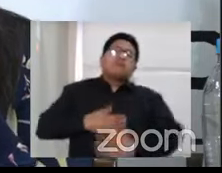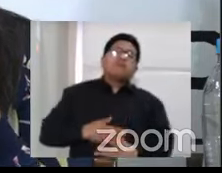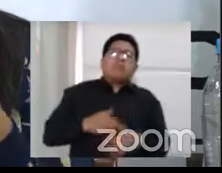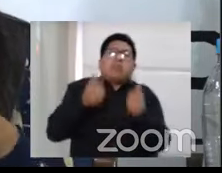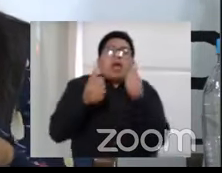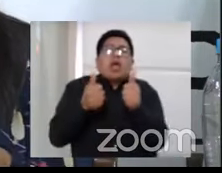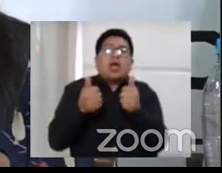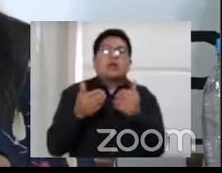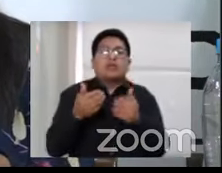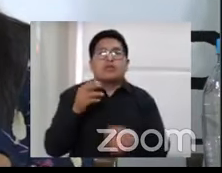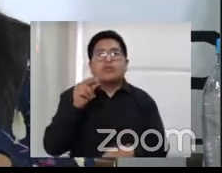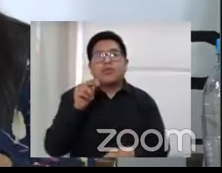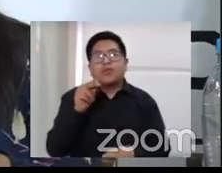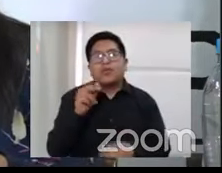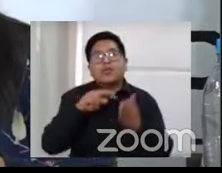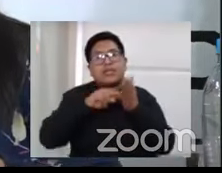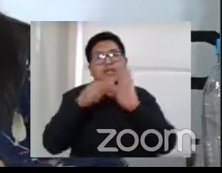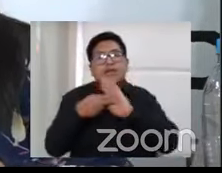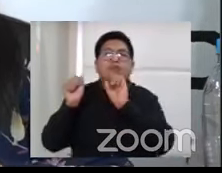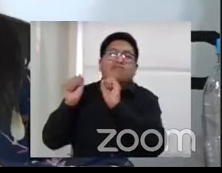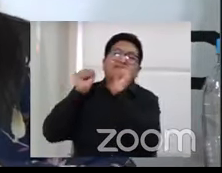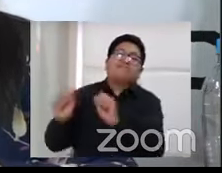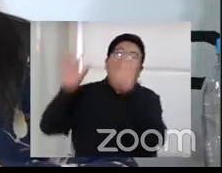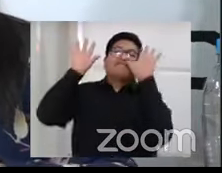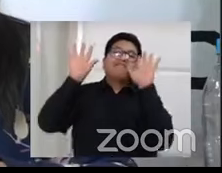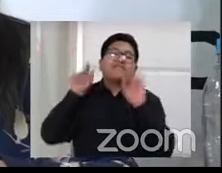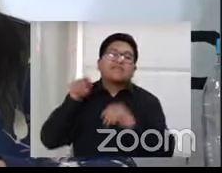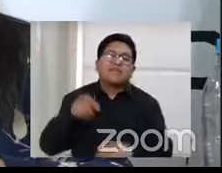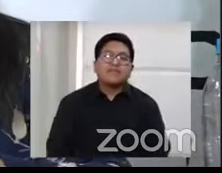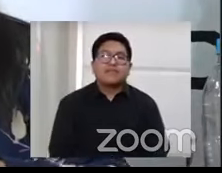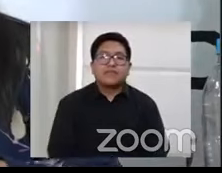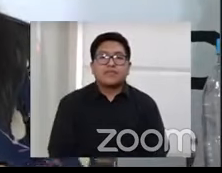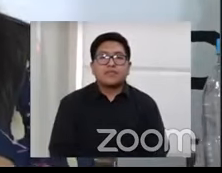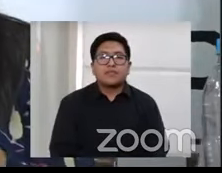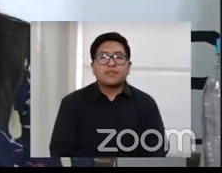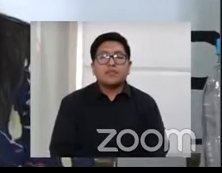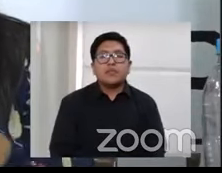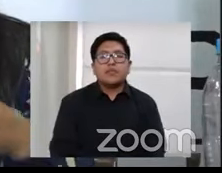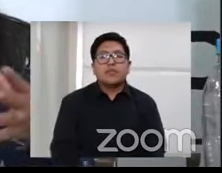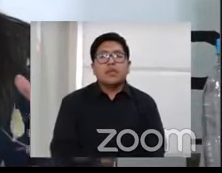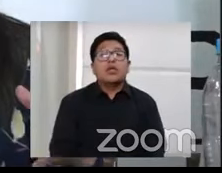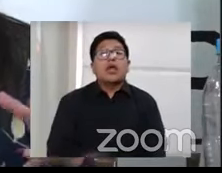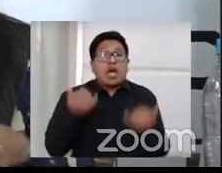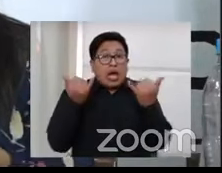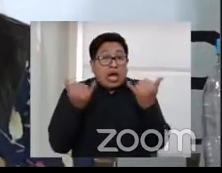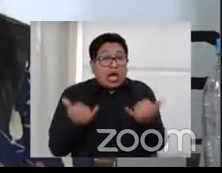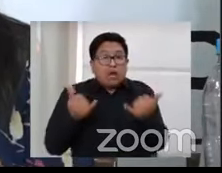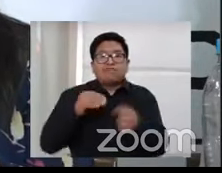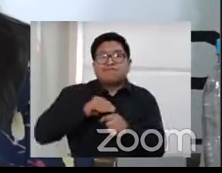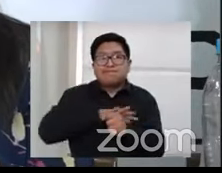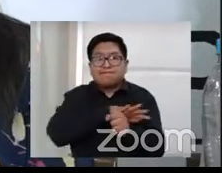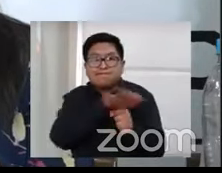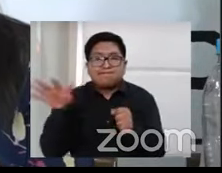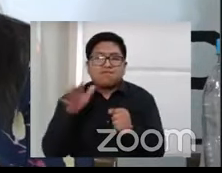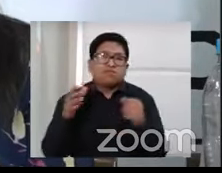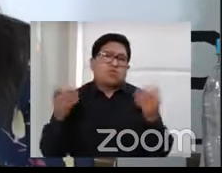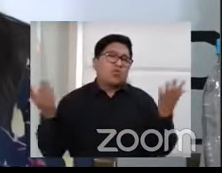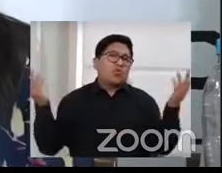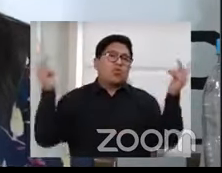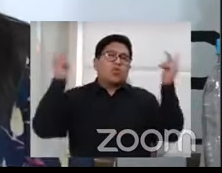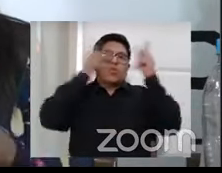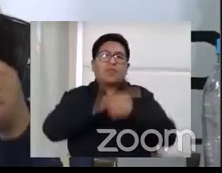generado pero es desprotección esto además en una situación de pandemia como la de kobe 19 y